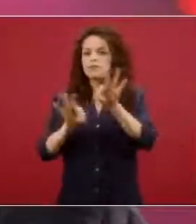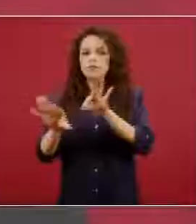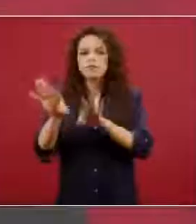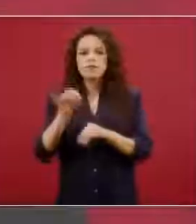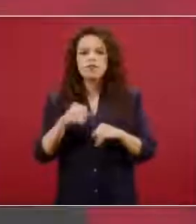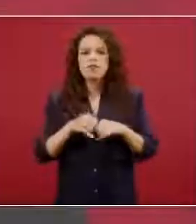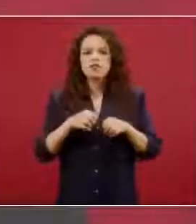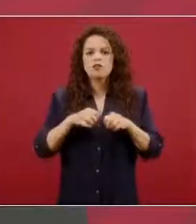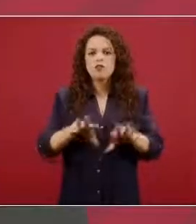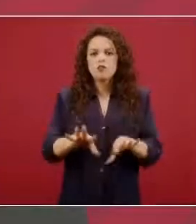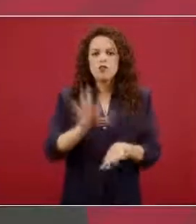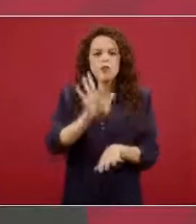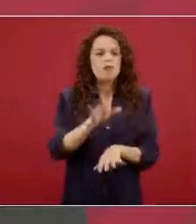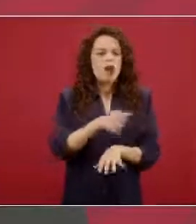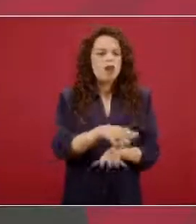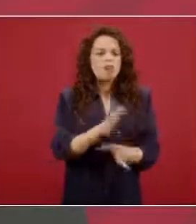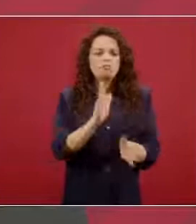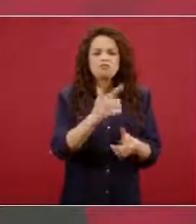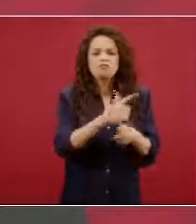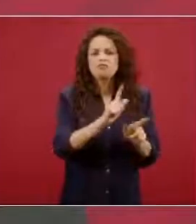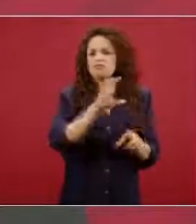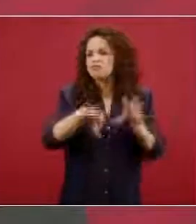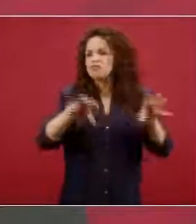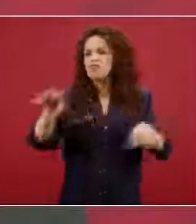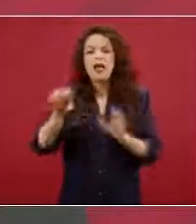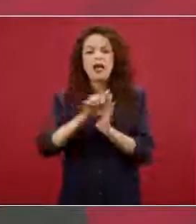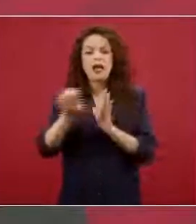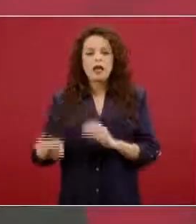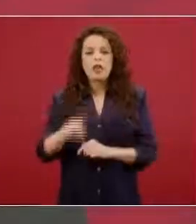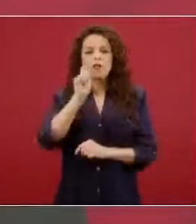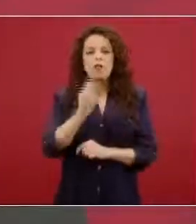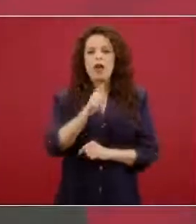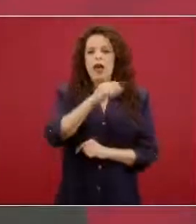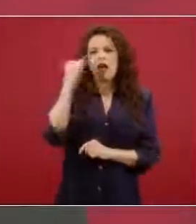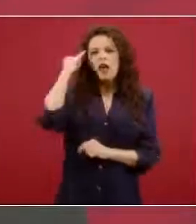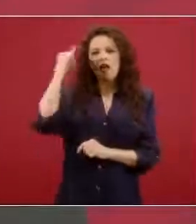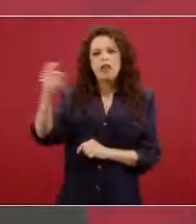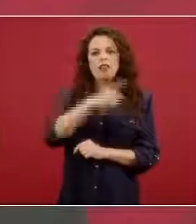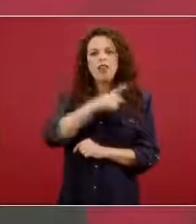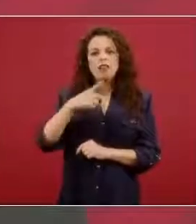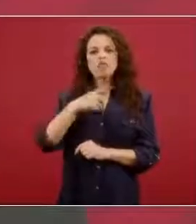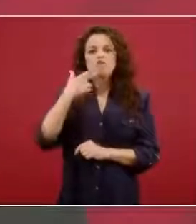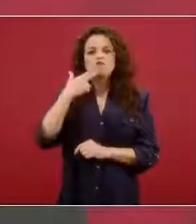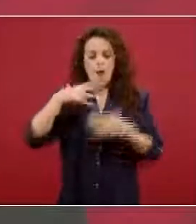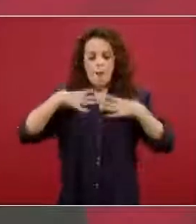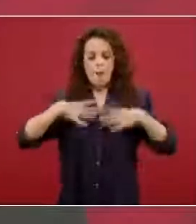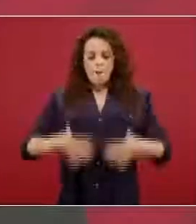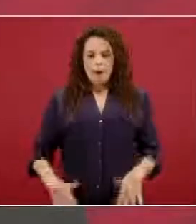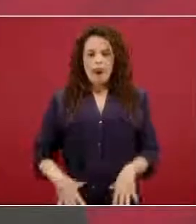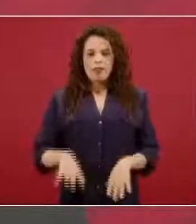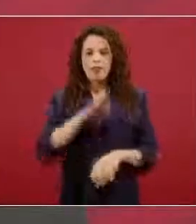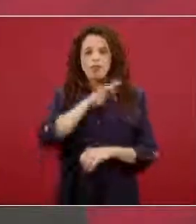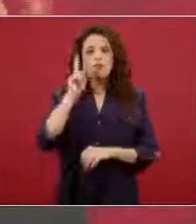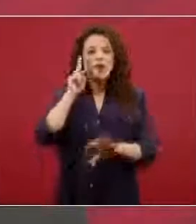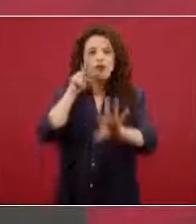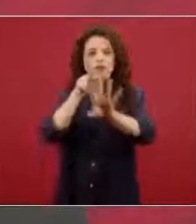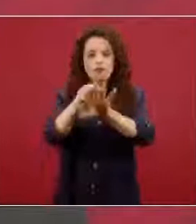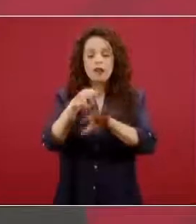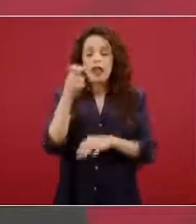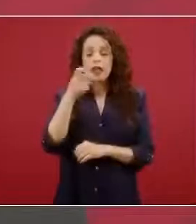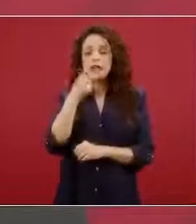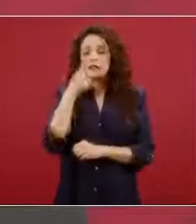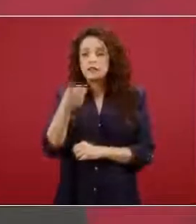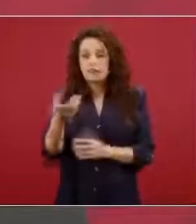sueltos, como esta idea de las batas transparentes, y generarlo en una acusación. Ya